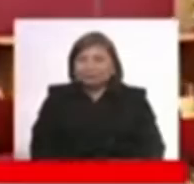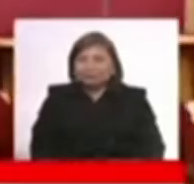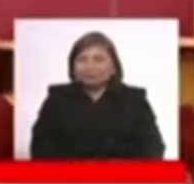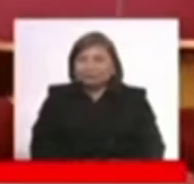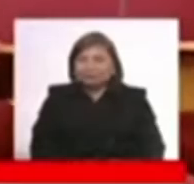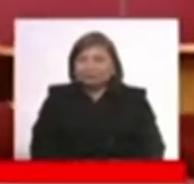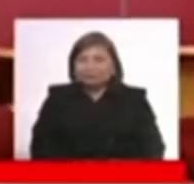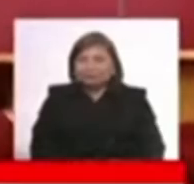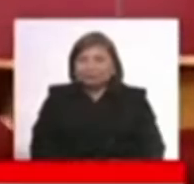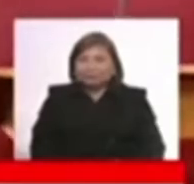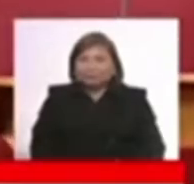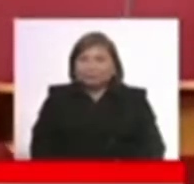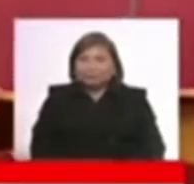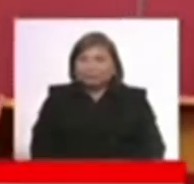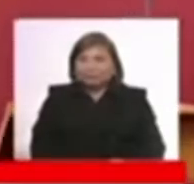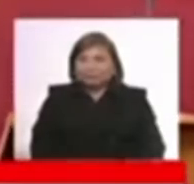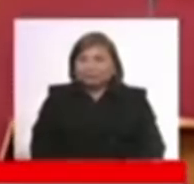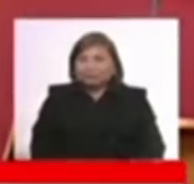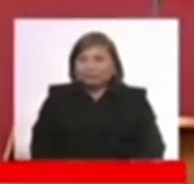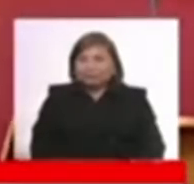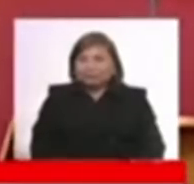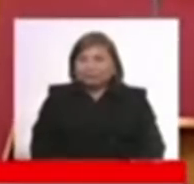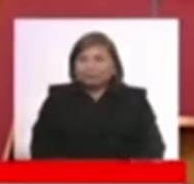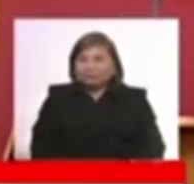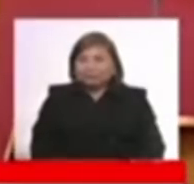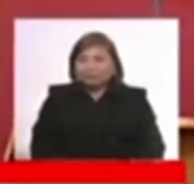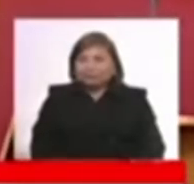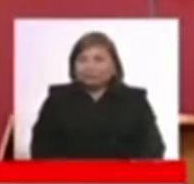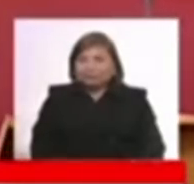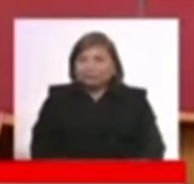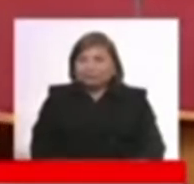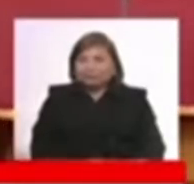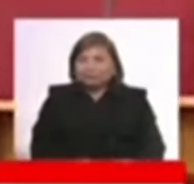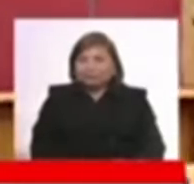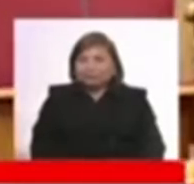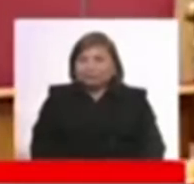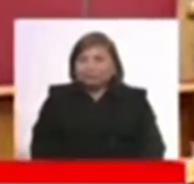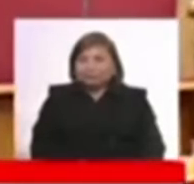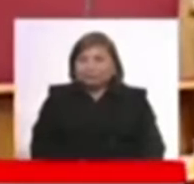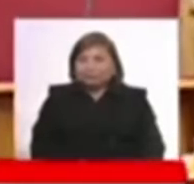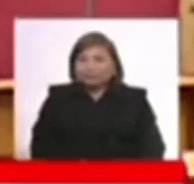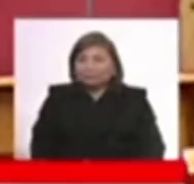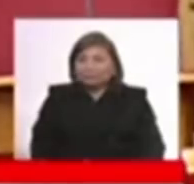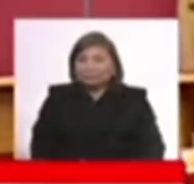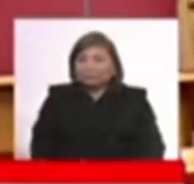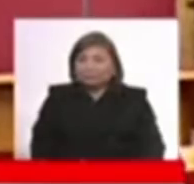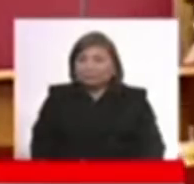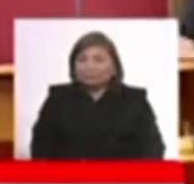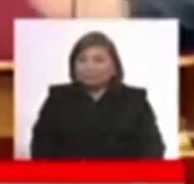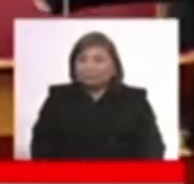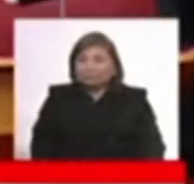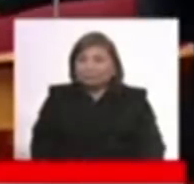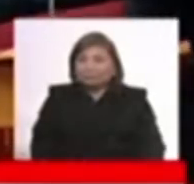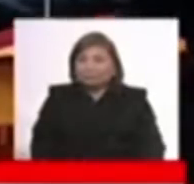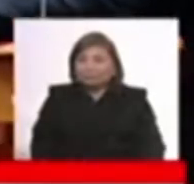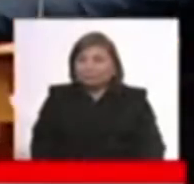Especial de Operaciones de la Policía, donde también se encuentra recluido el expresidente Alberto Fujimori. Con Pedro Castillo ya son 6 los presidentes